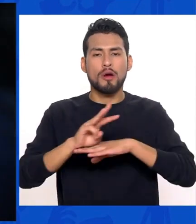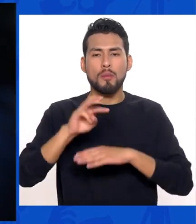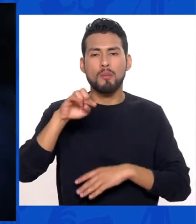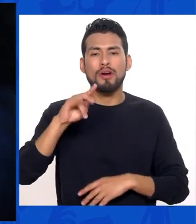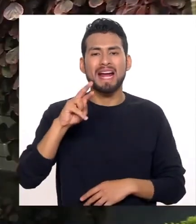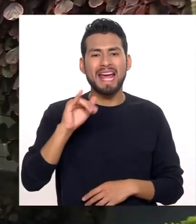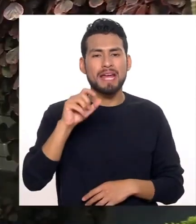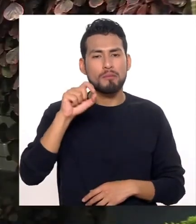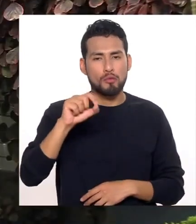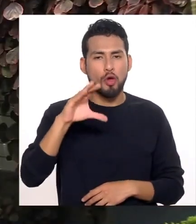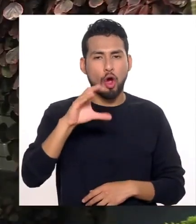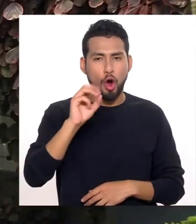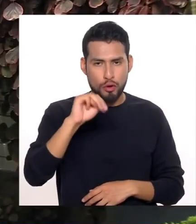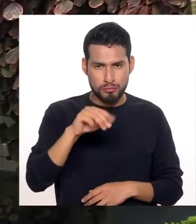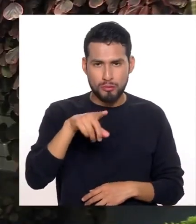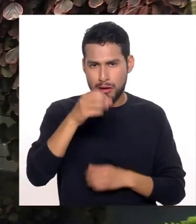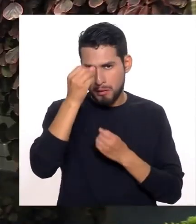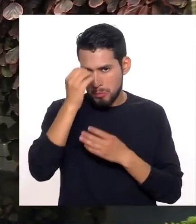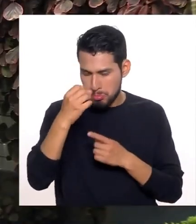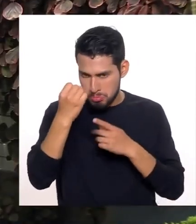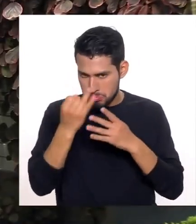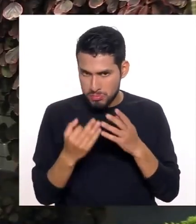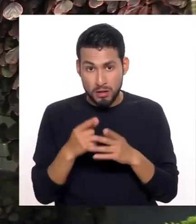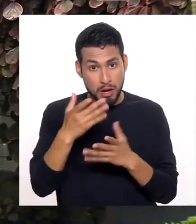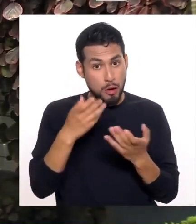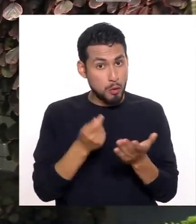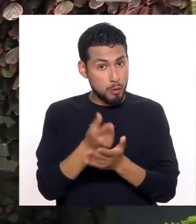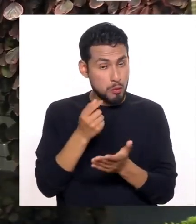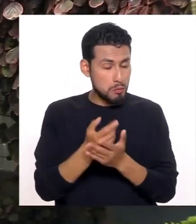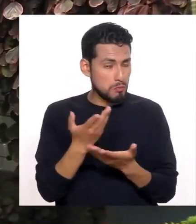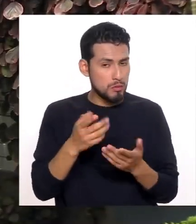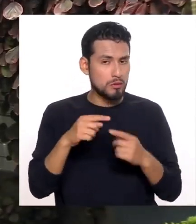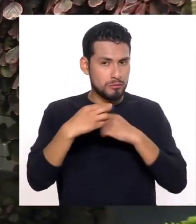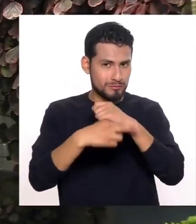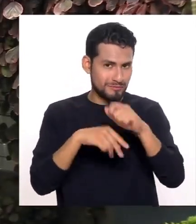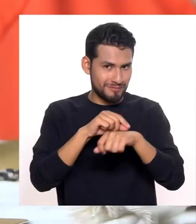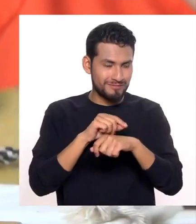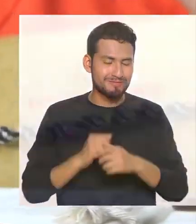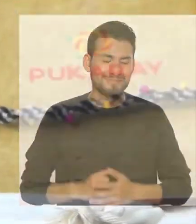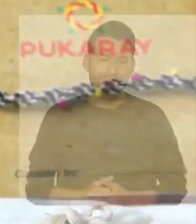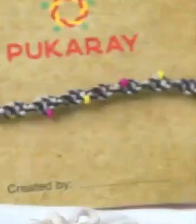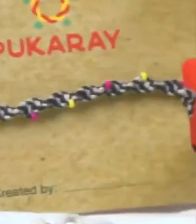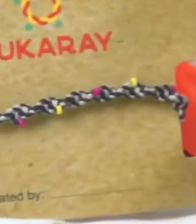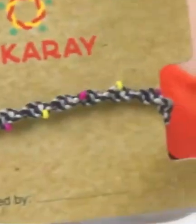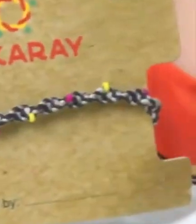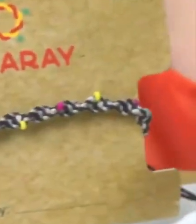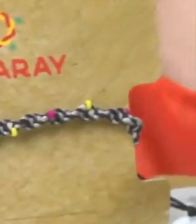pucaray.com, donde ahí podrán encontrar más información y si desean comprar nuestros productos.